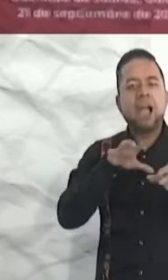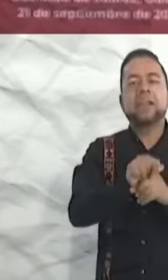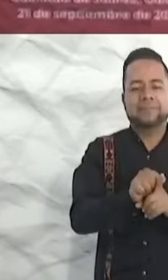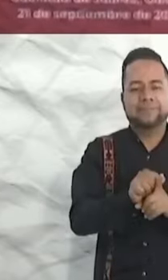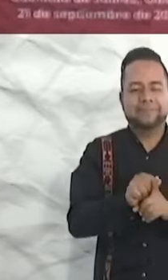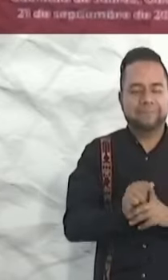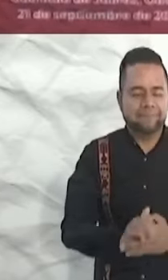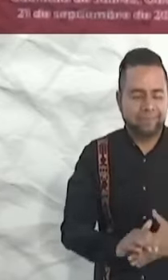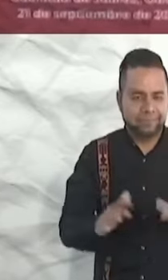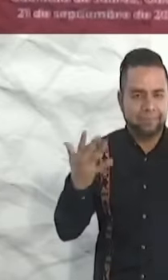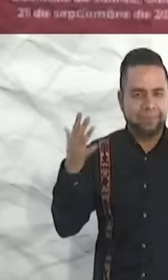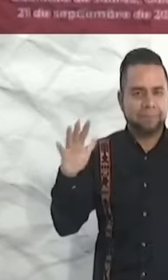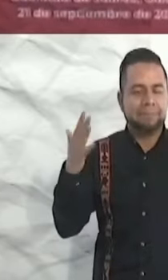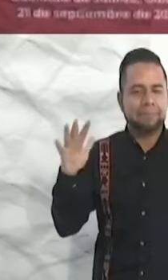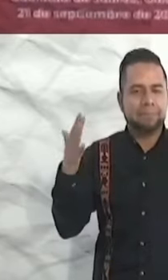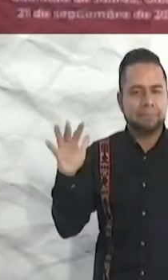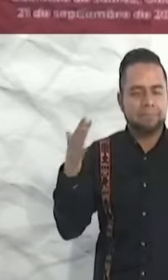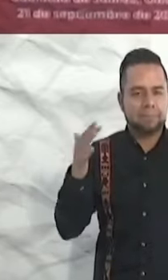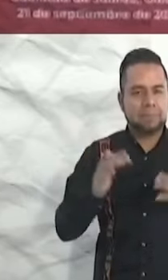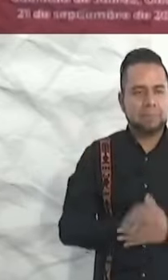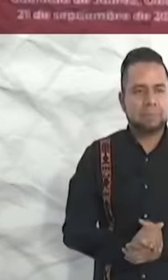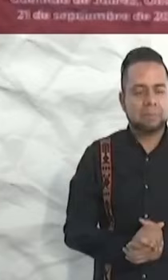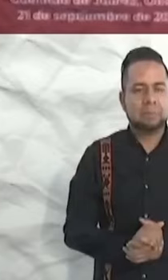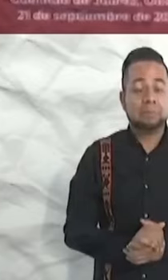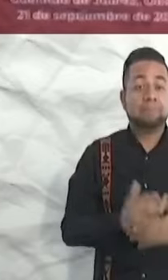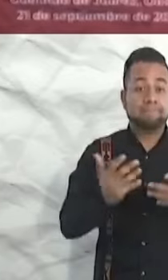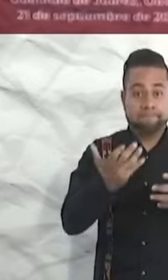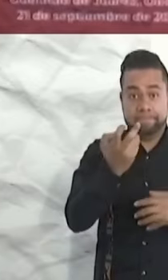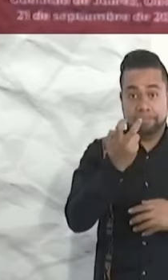Claro. Y mañana